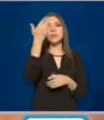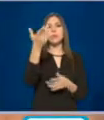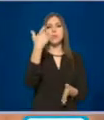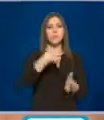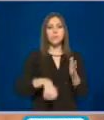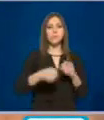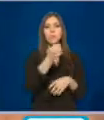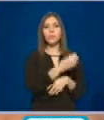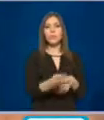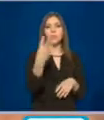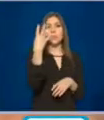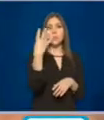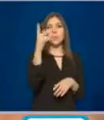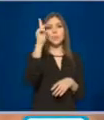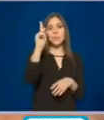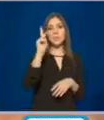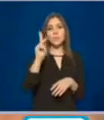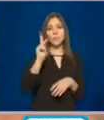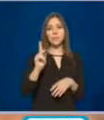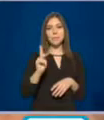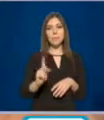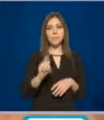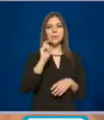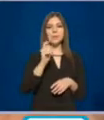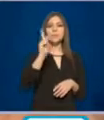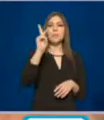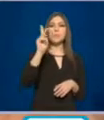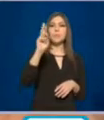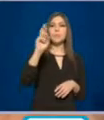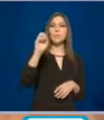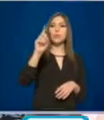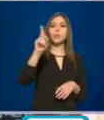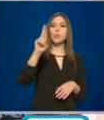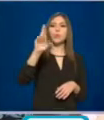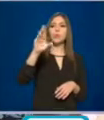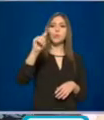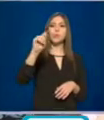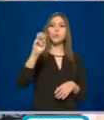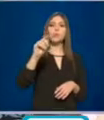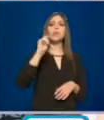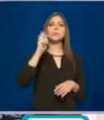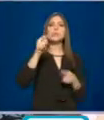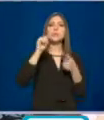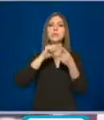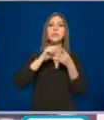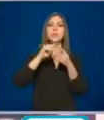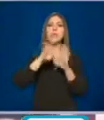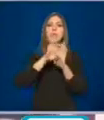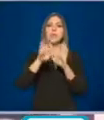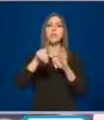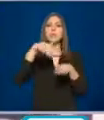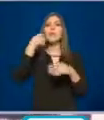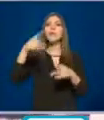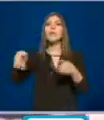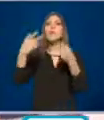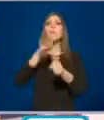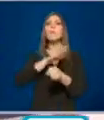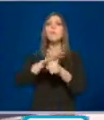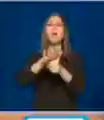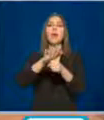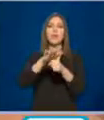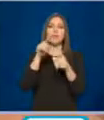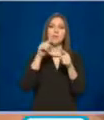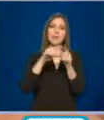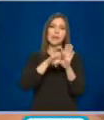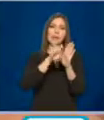P's, que son las famosísimas, es producto, Ajá. que cuando hablamos de producto estamos hablando de la plata como tal, Sí. pero aparte del